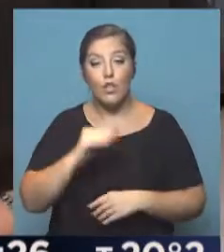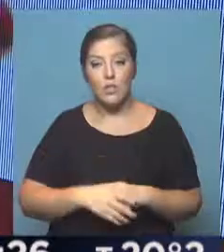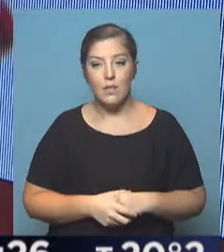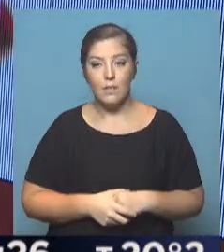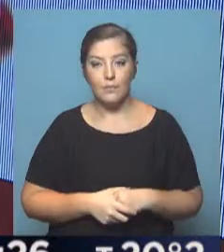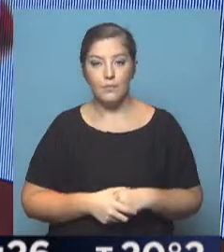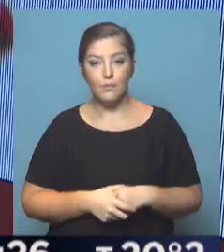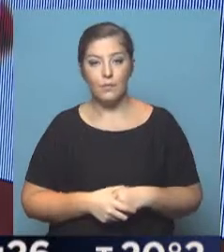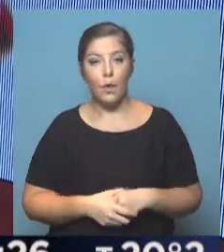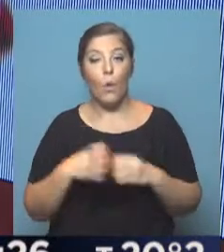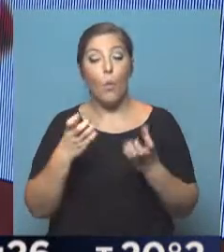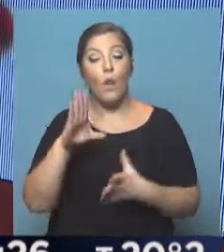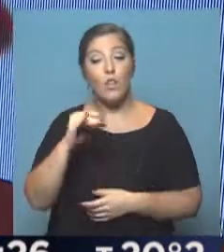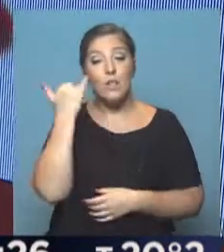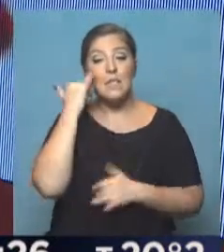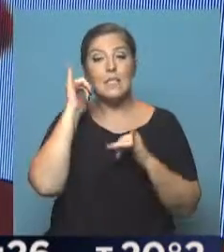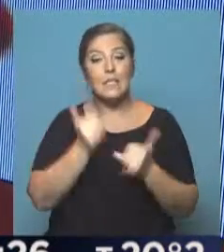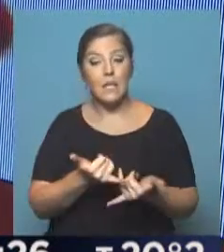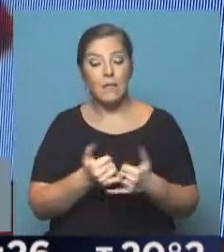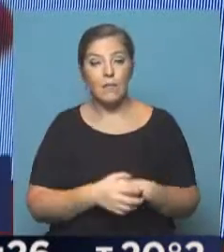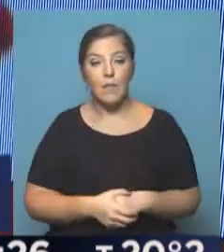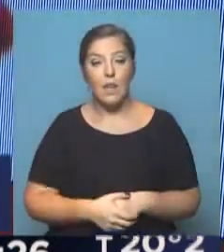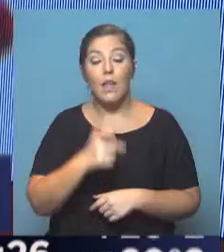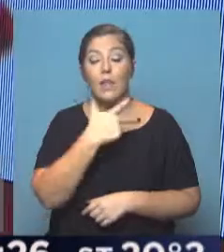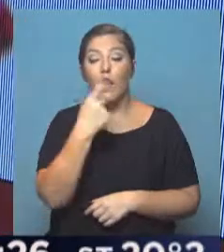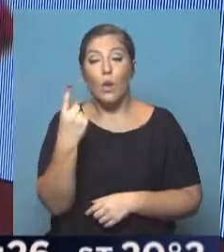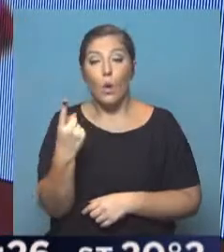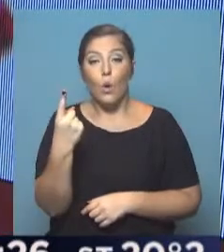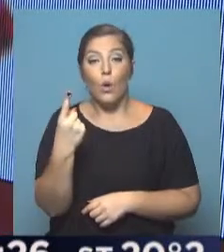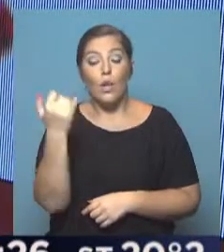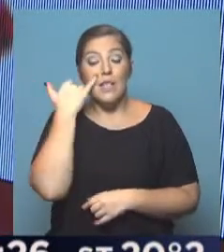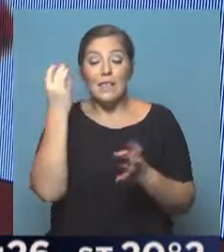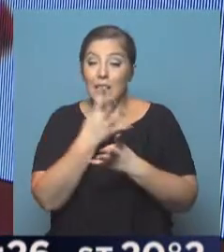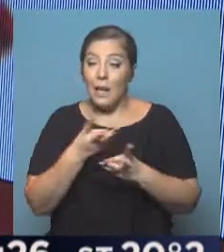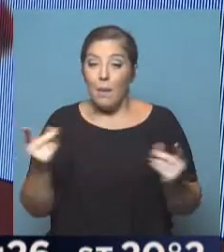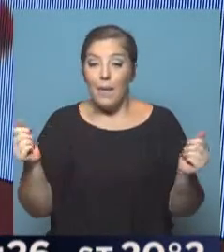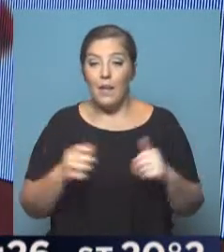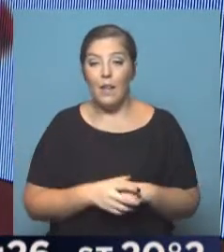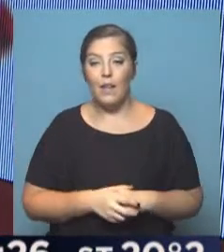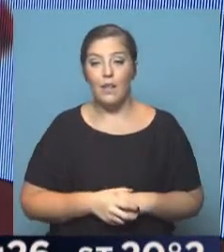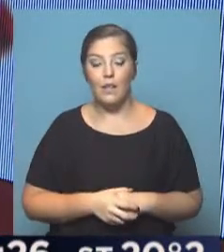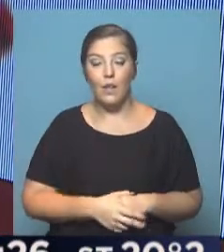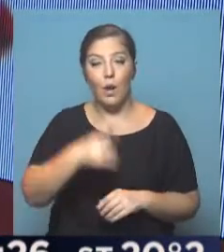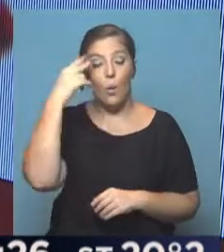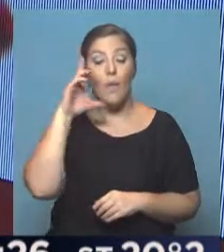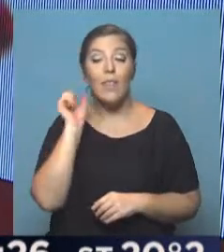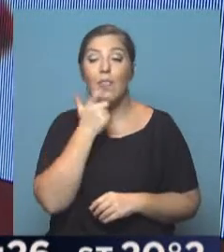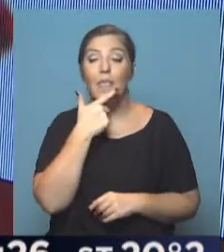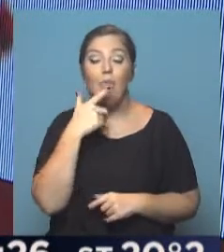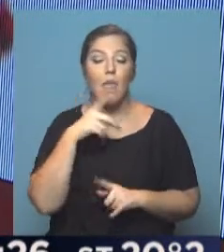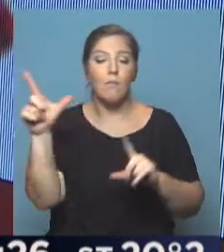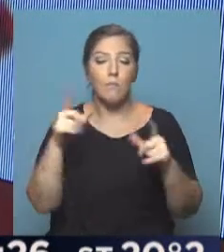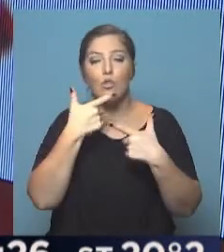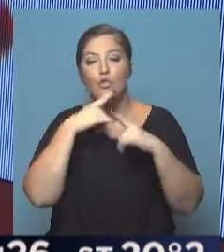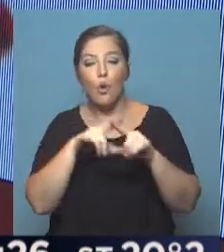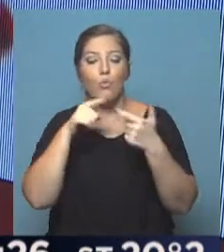Alejo. Muy buenas noches y efectivamente la edición 31 está terminando luego de 9 días de proyecciones,